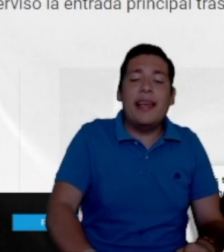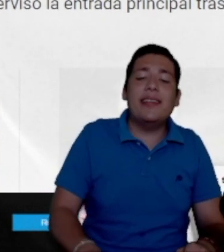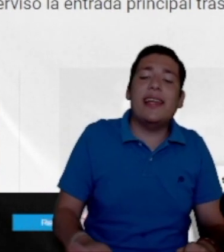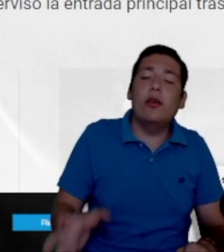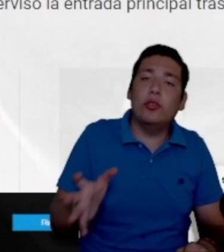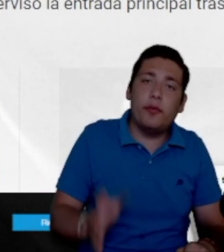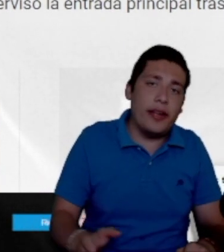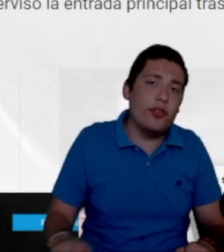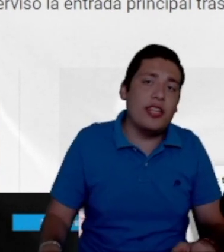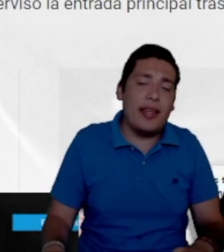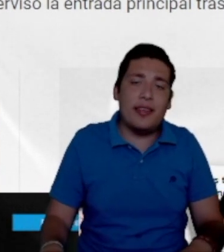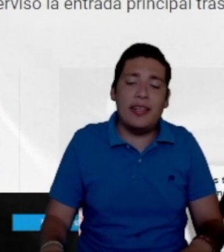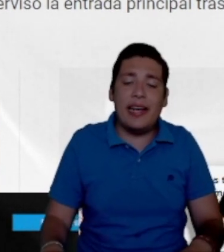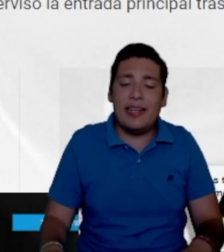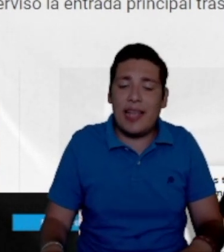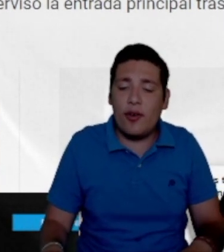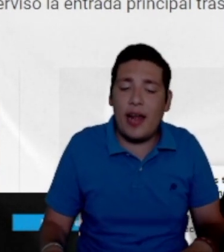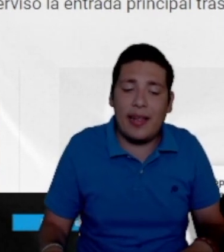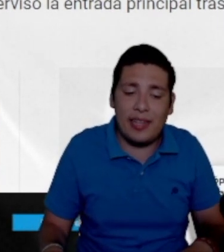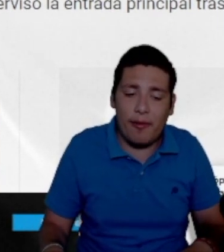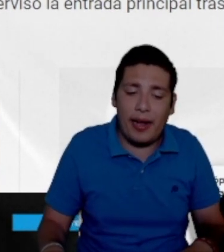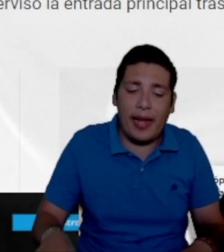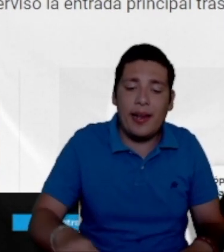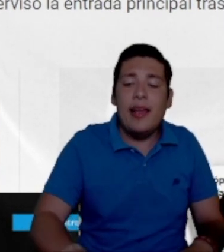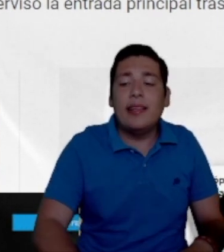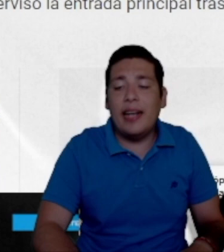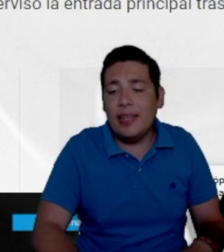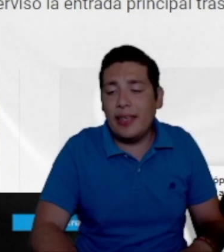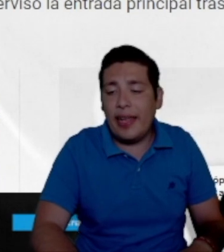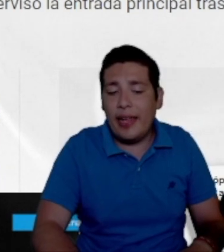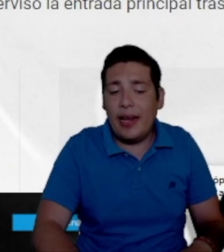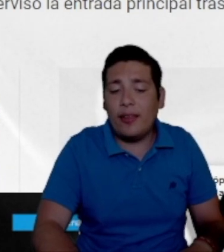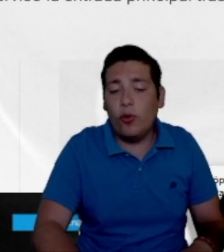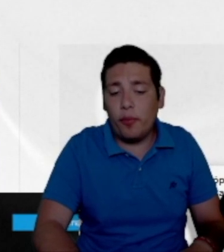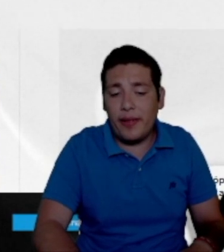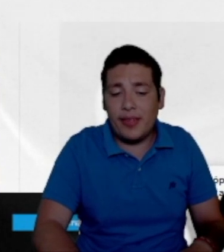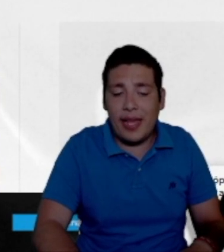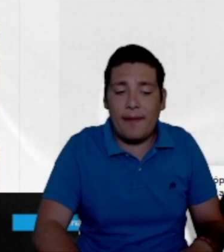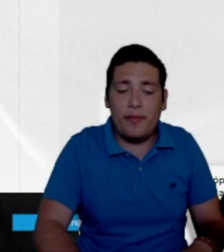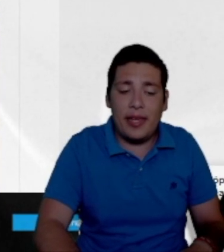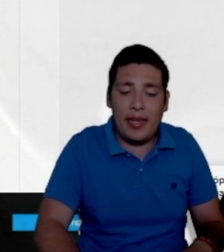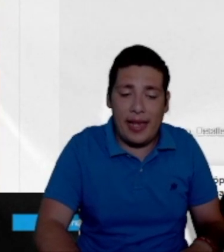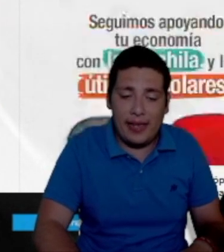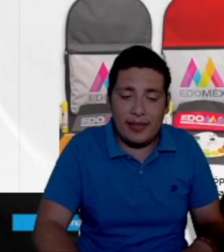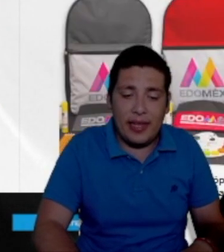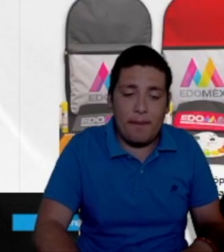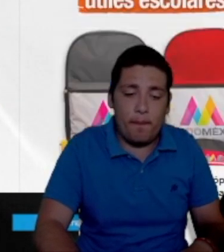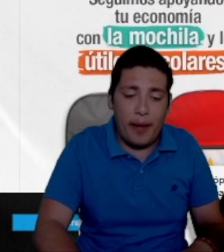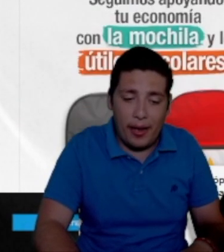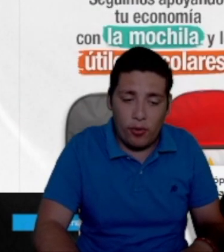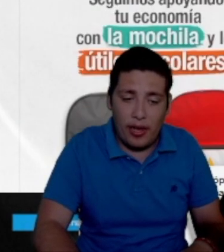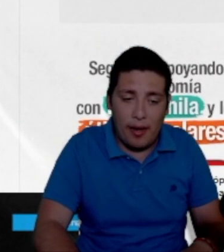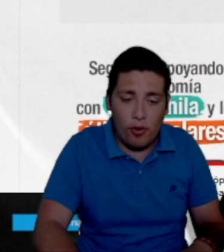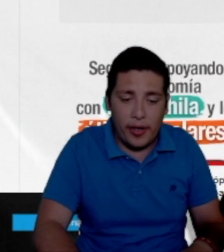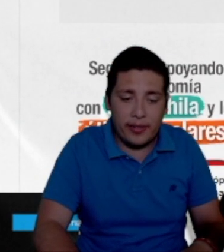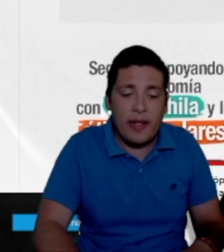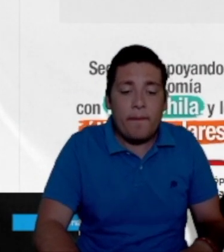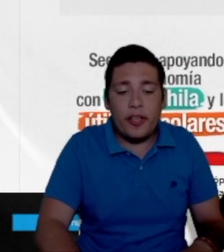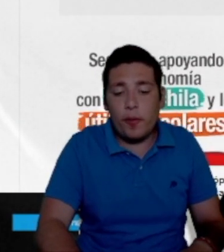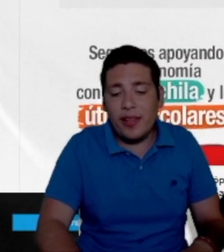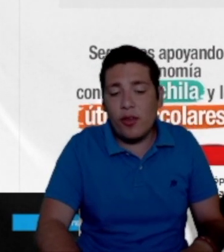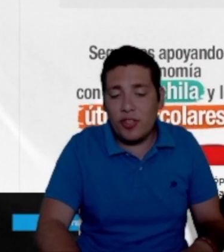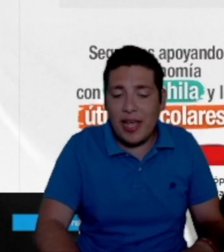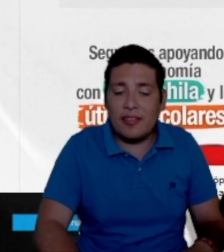diciendo es que los obreros ya regresaron a trabajar tras la tormenta de este paro de